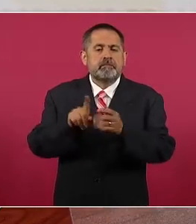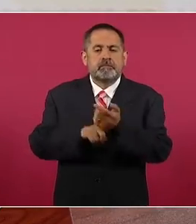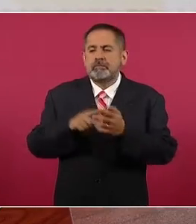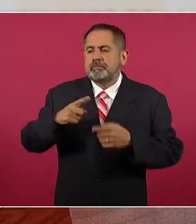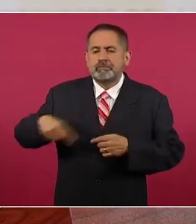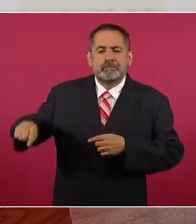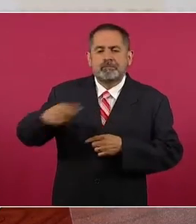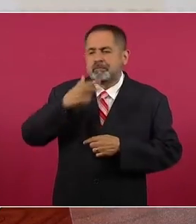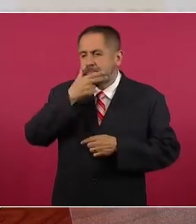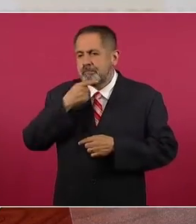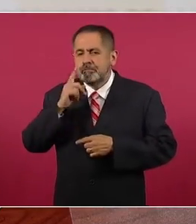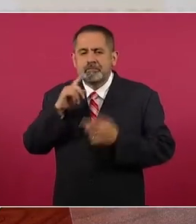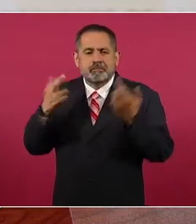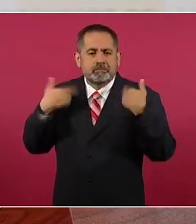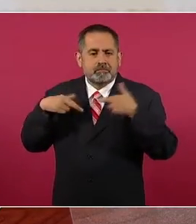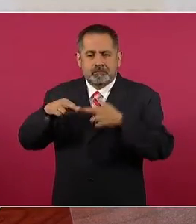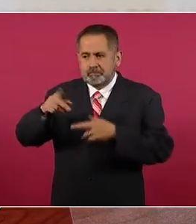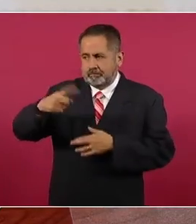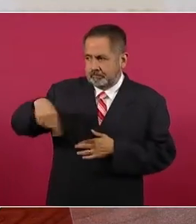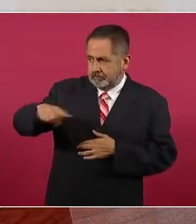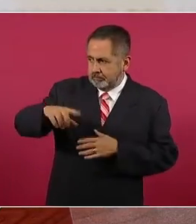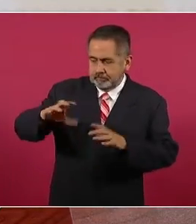maestras, maestros, ¿no?,